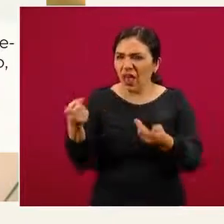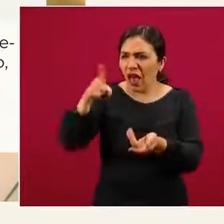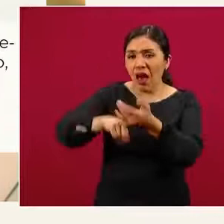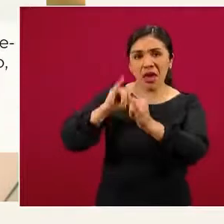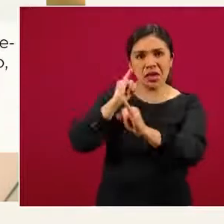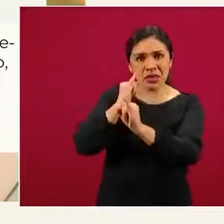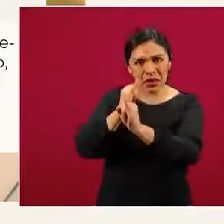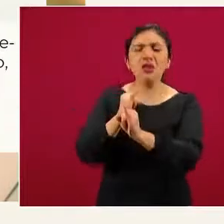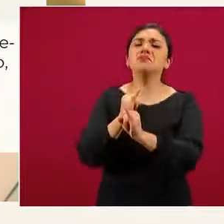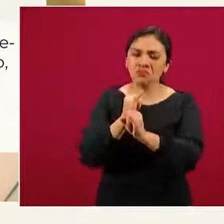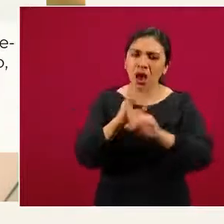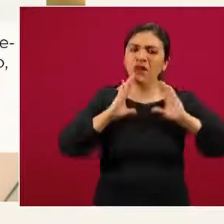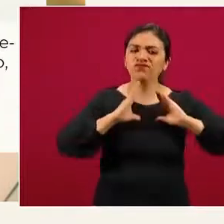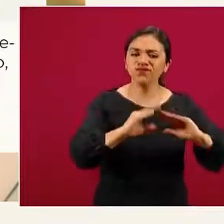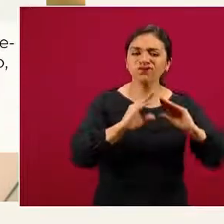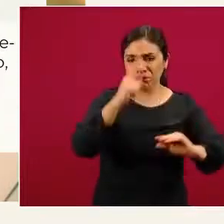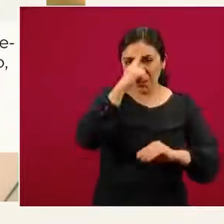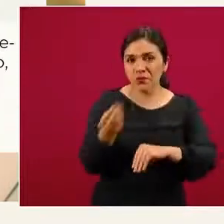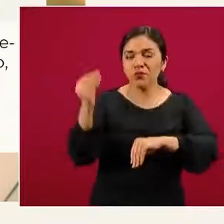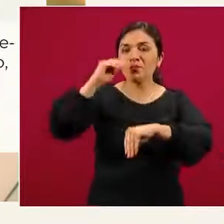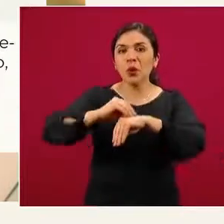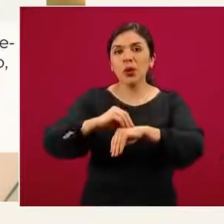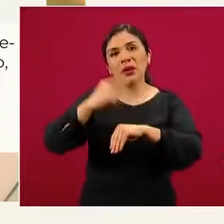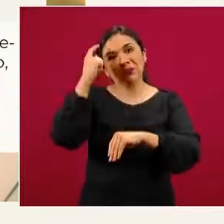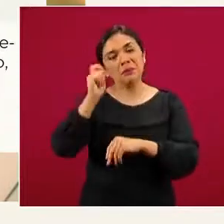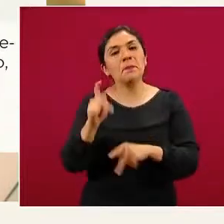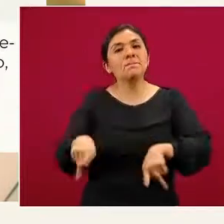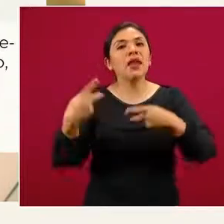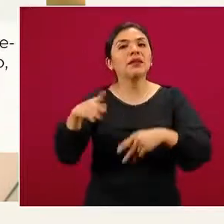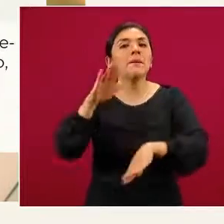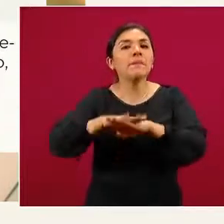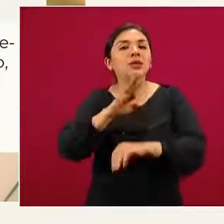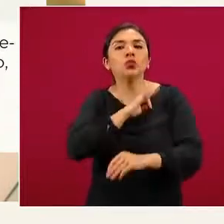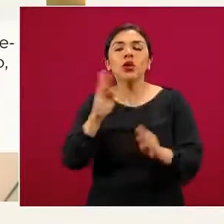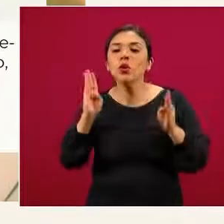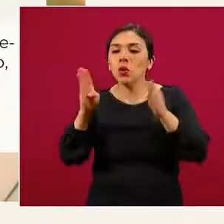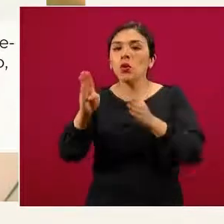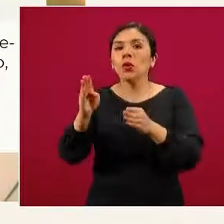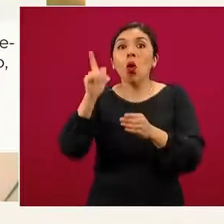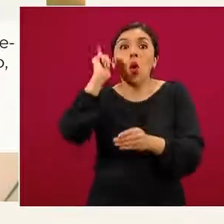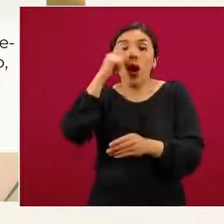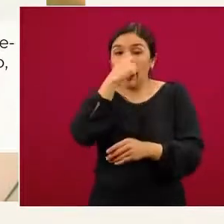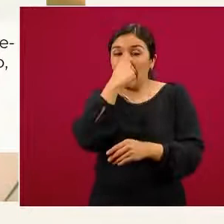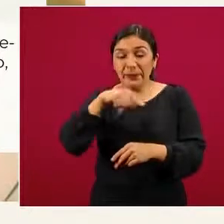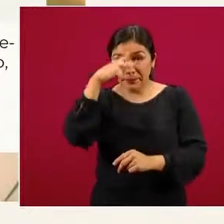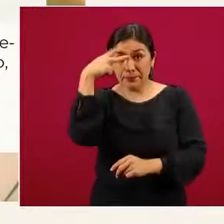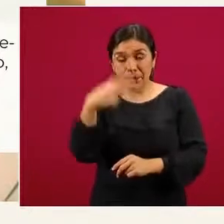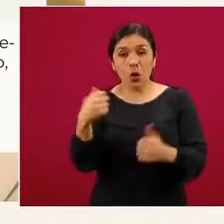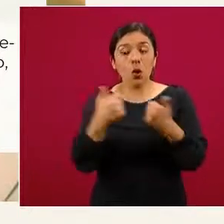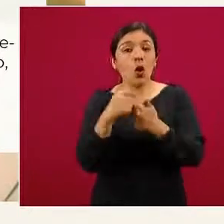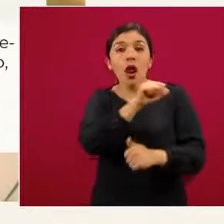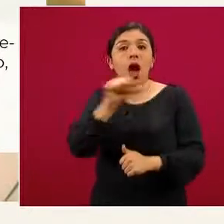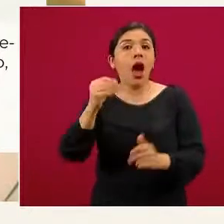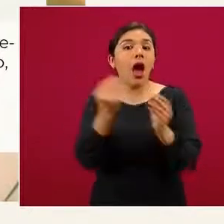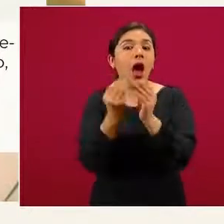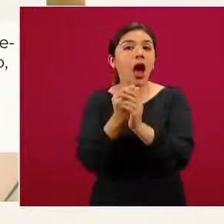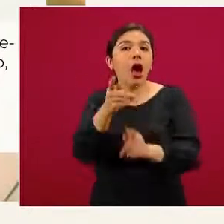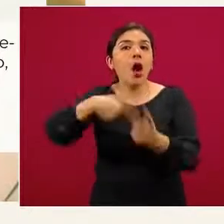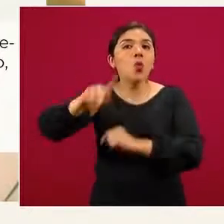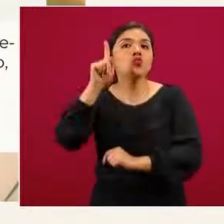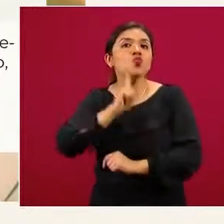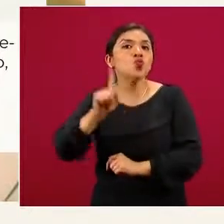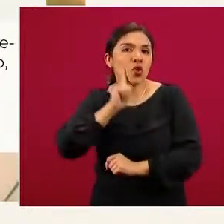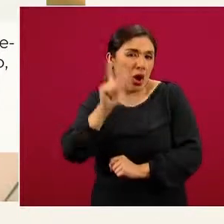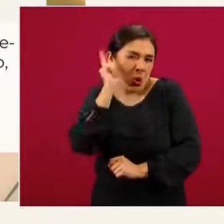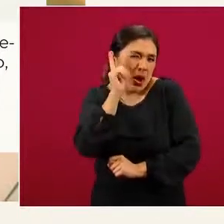la plataforma de Mercado Libre para tener una sección, esperamos, de hecho en México por mujeres, una cosa